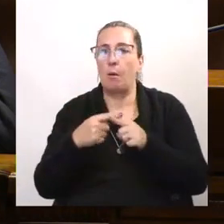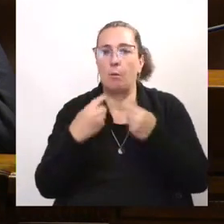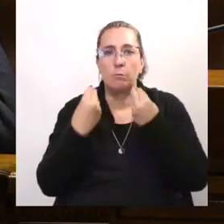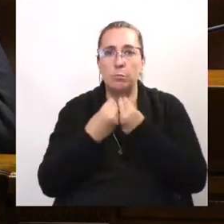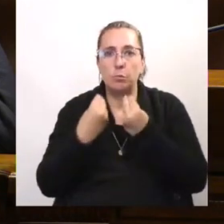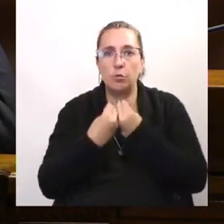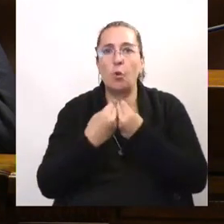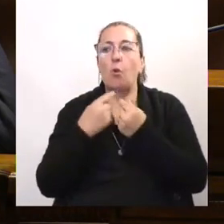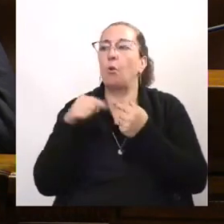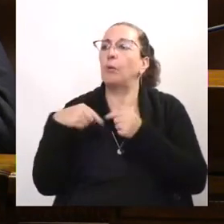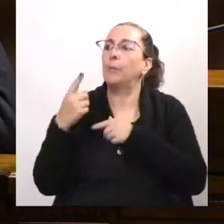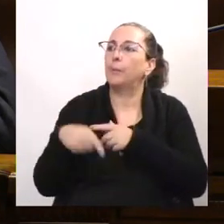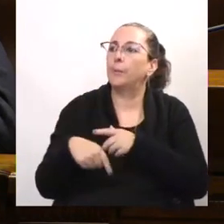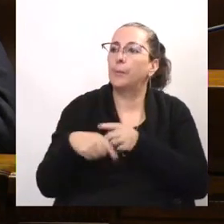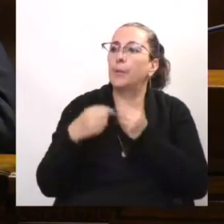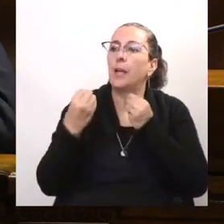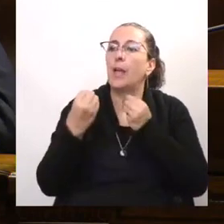naturaleza jurídica.